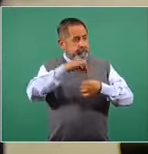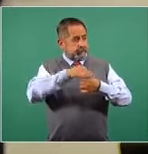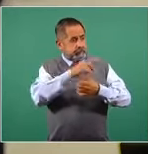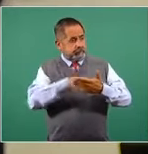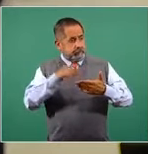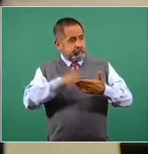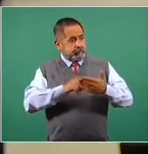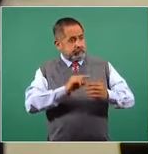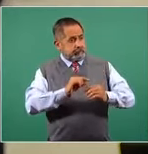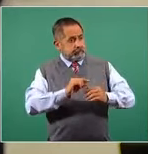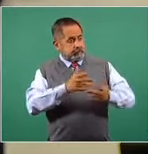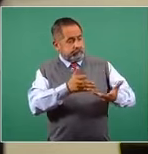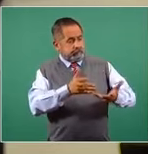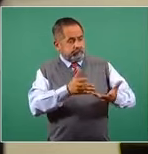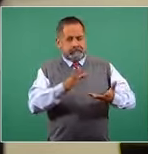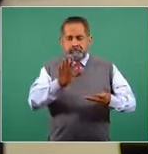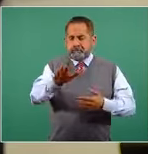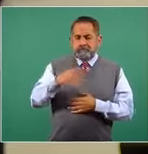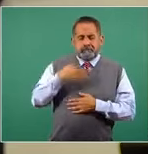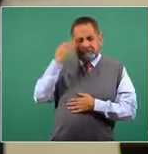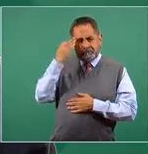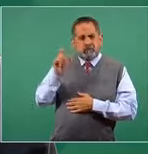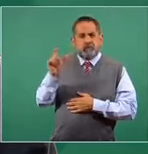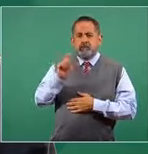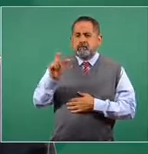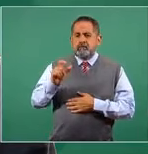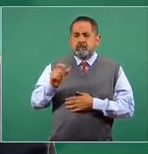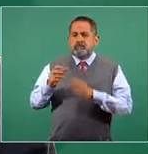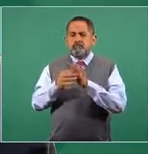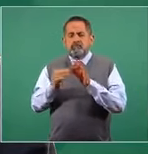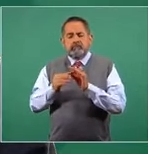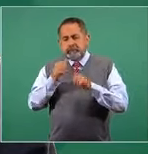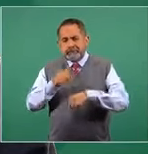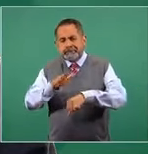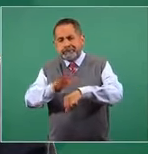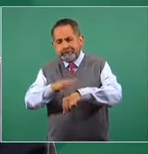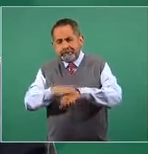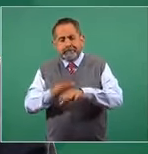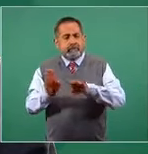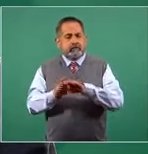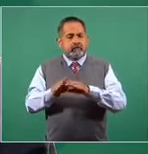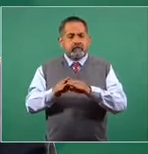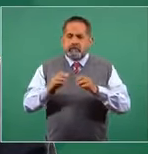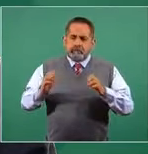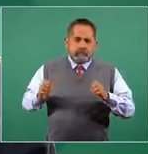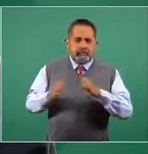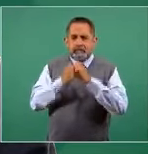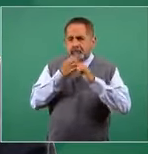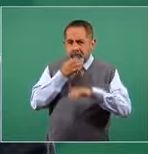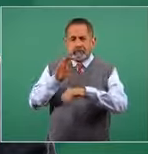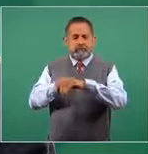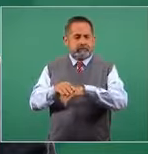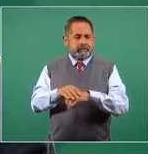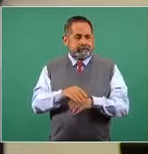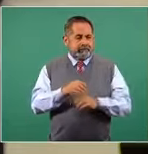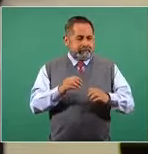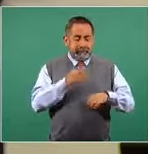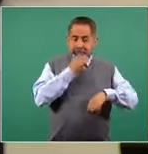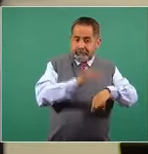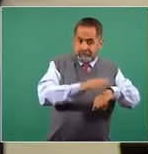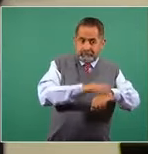qué momento se puede hablar de pasar de la advertencia a una alerta? Sobre todo que estamos viendo